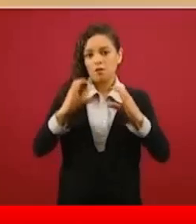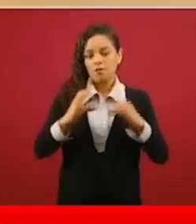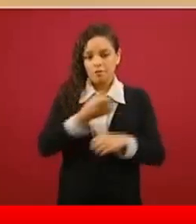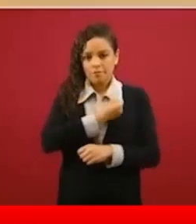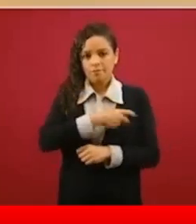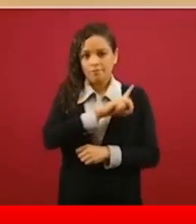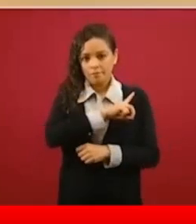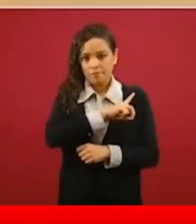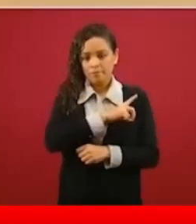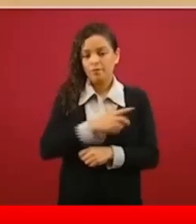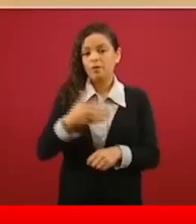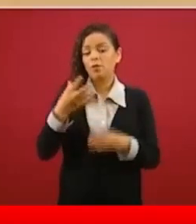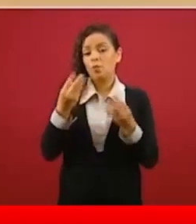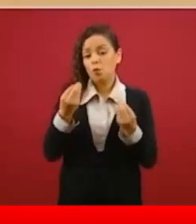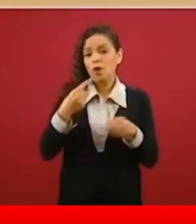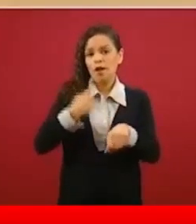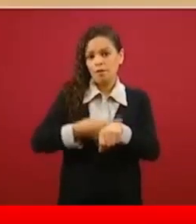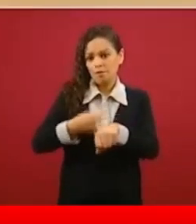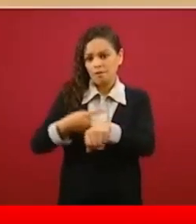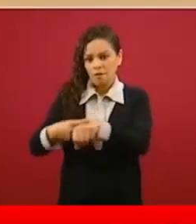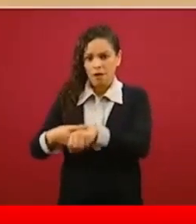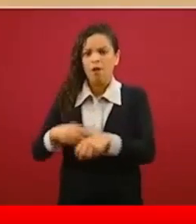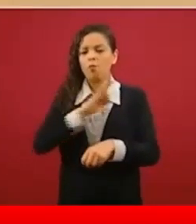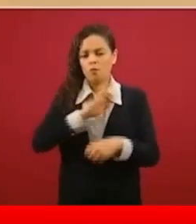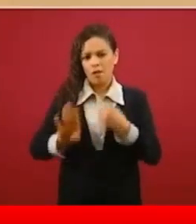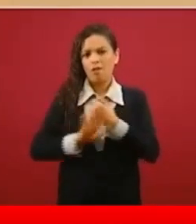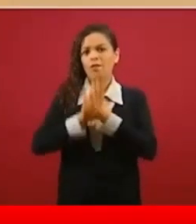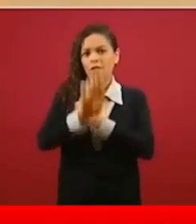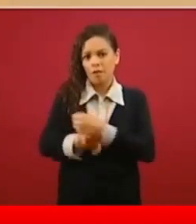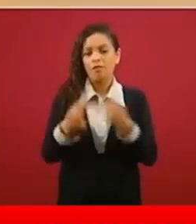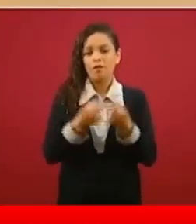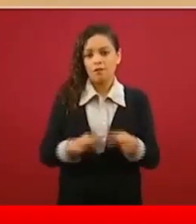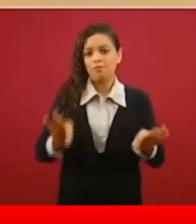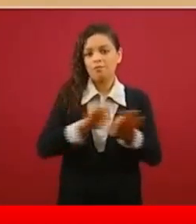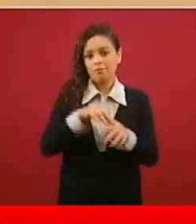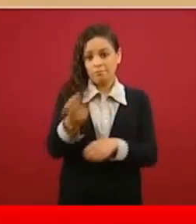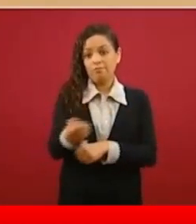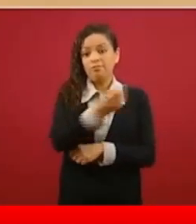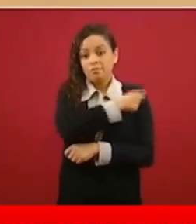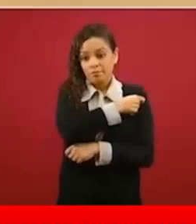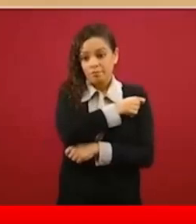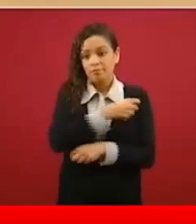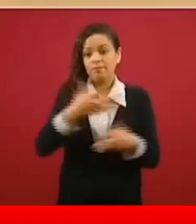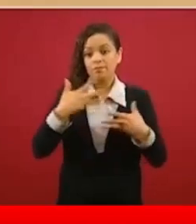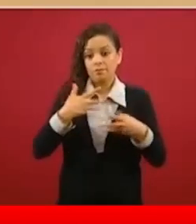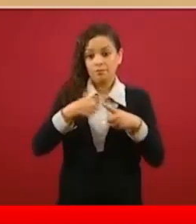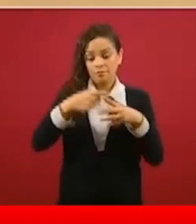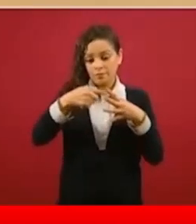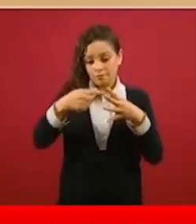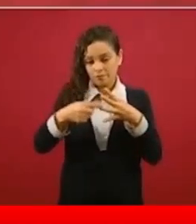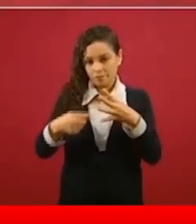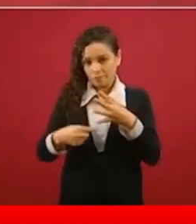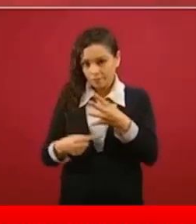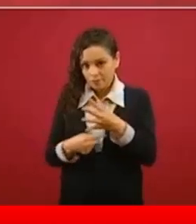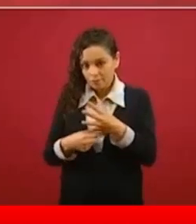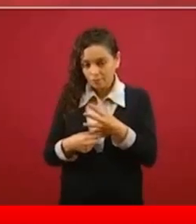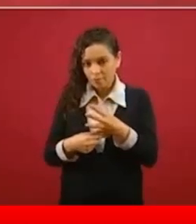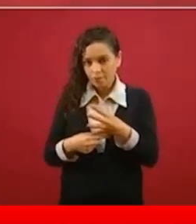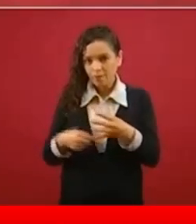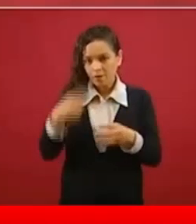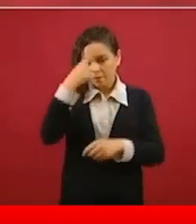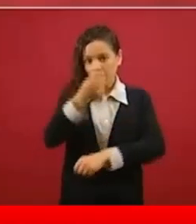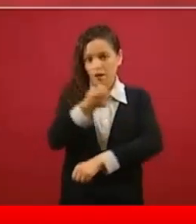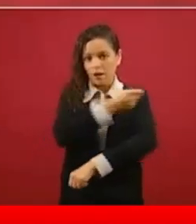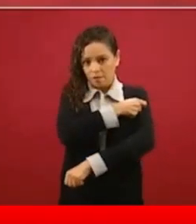con vacunas en méjico utilizamos más de 14 vacunas para proteger de esas mismas número de enfermedades